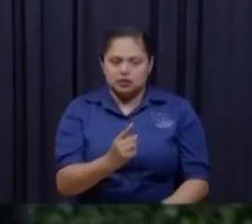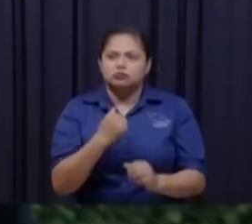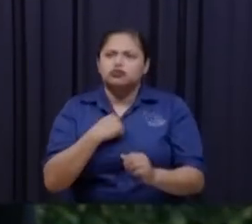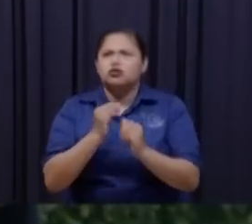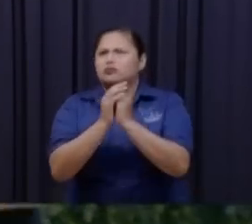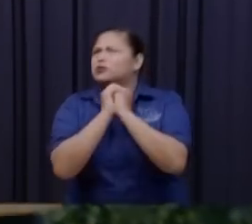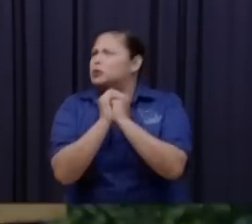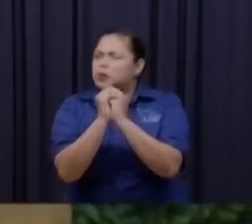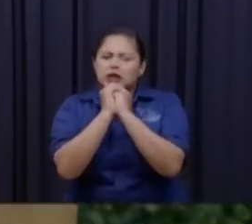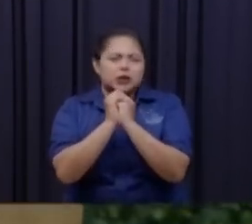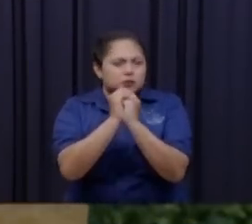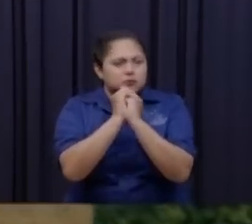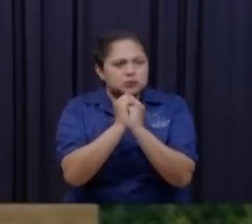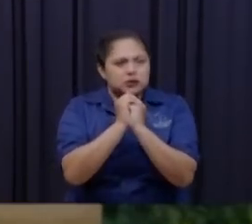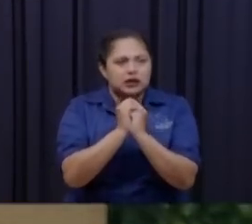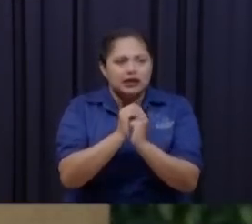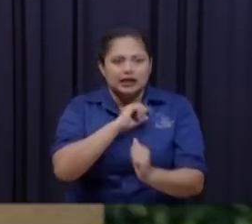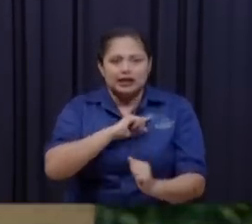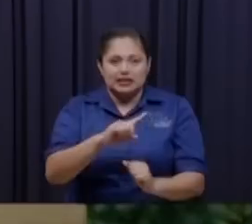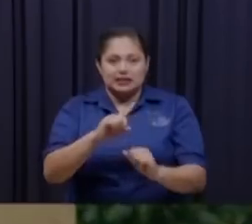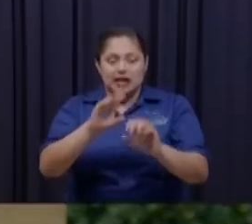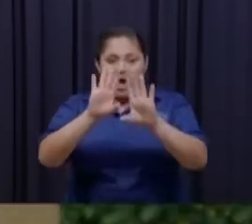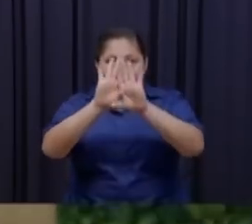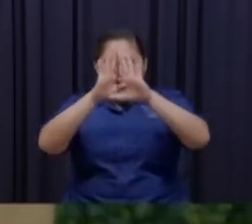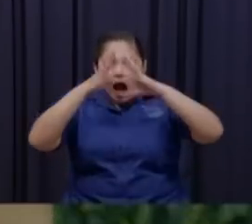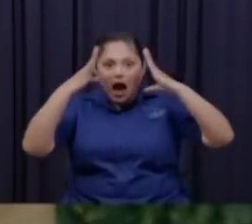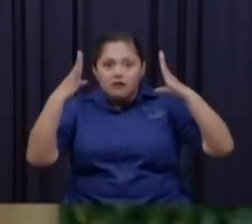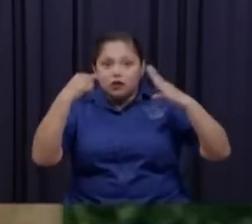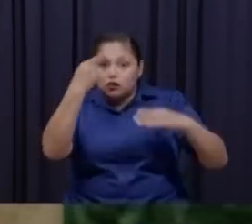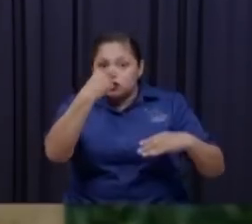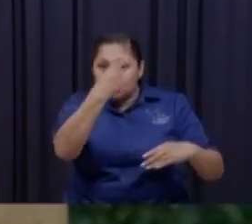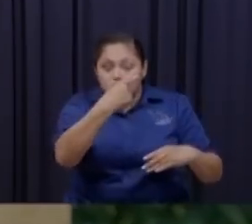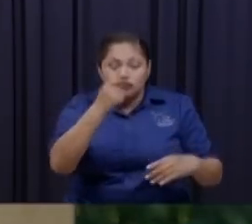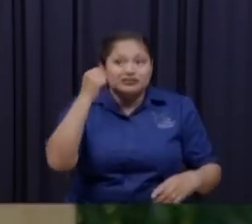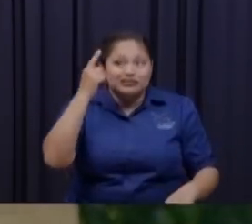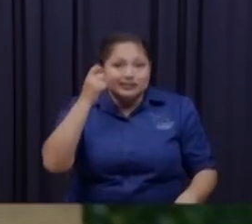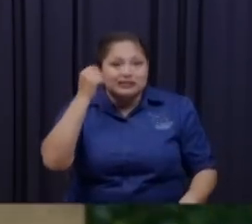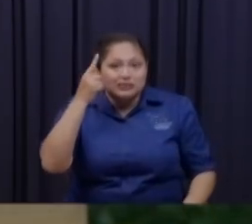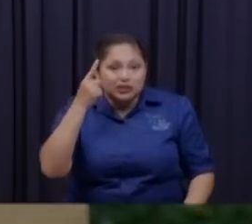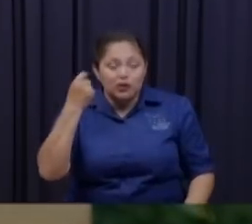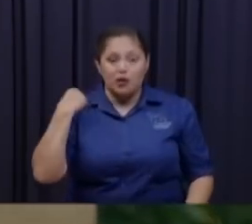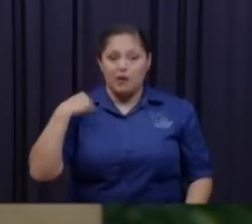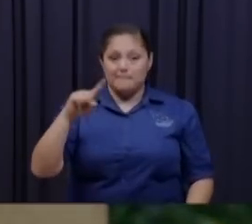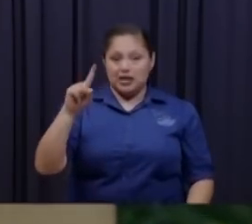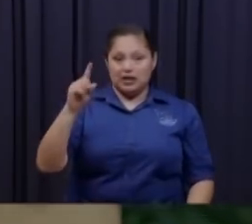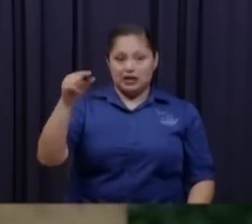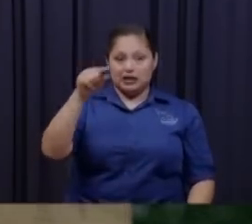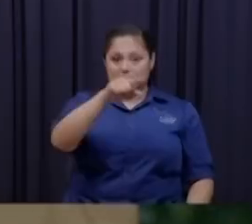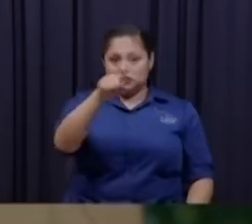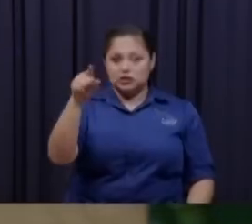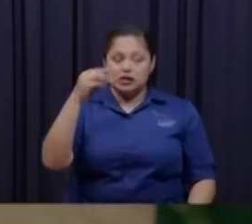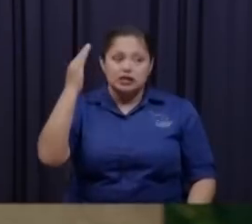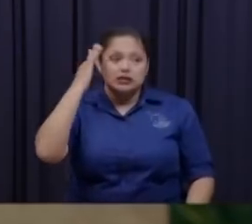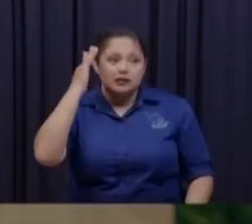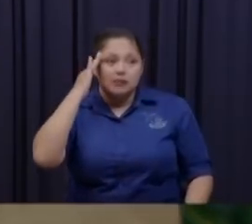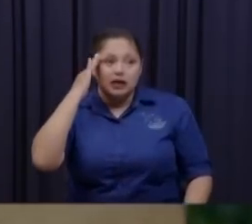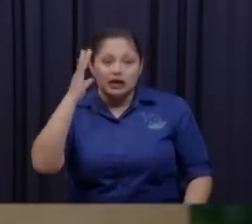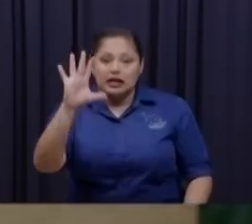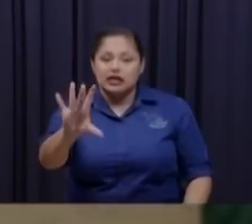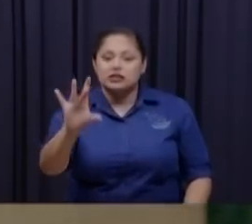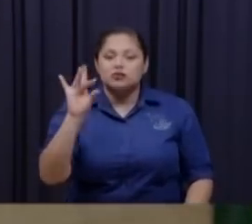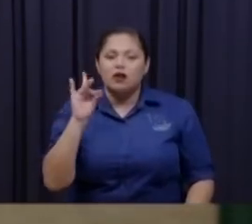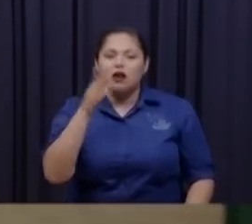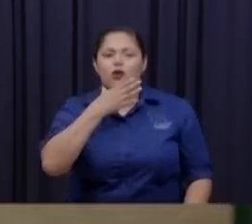ruego que sean abiertos los ojos de vuestro entendimiento para que sepáis escoger lo mejor.